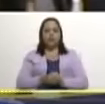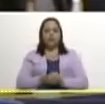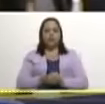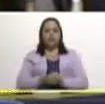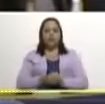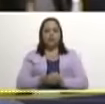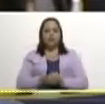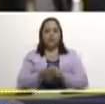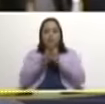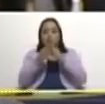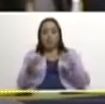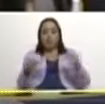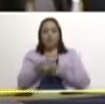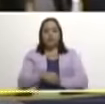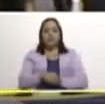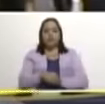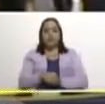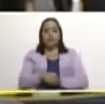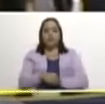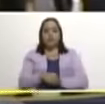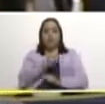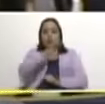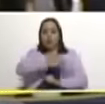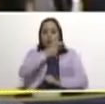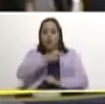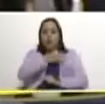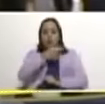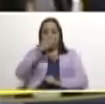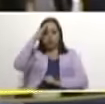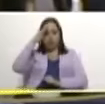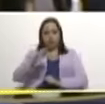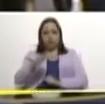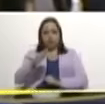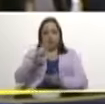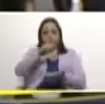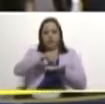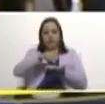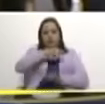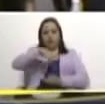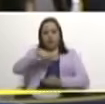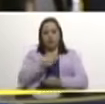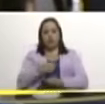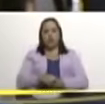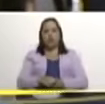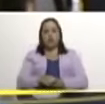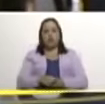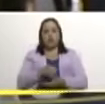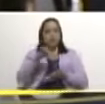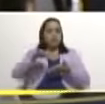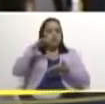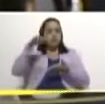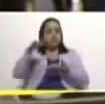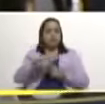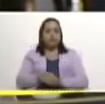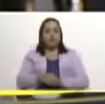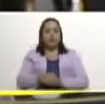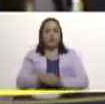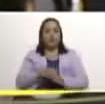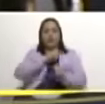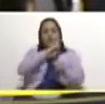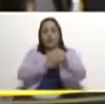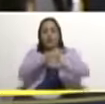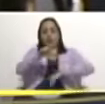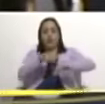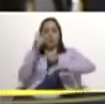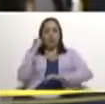señores oficiales de nuestra gloriosa Fuerza Armada Nacional Bolivariana, general en jefe Vladimir Padrino López,